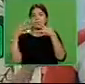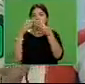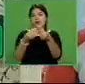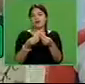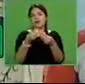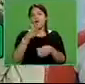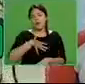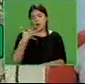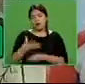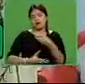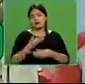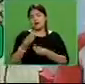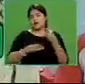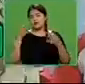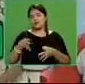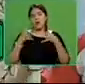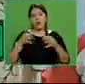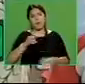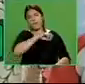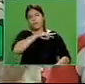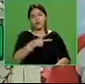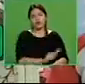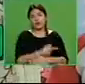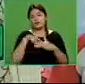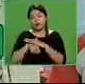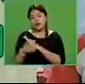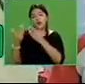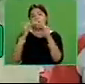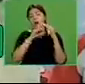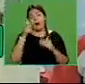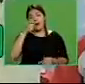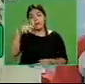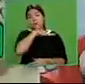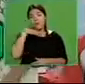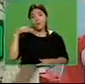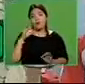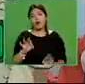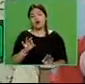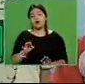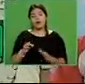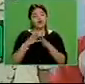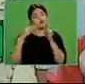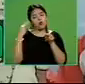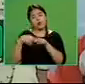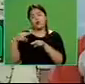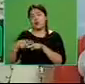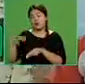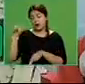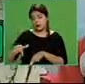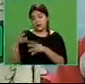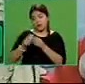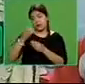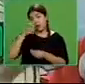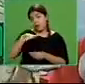esto pueda ser cada vez una potencia dentro de las comunidades indígenas del pueblo Wotuja, que eran los niños que también estaban aquí de ese